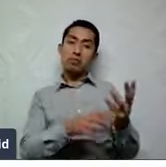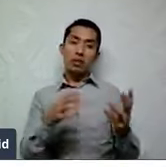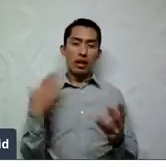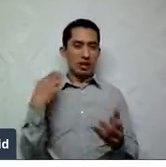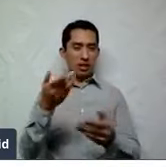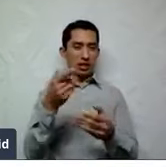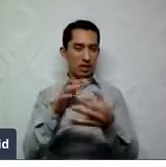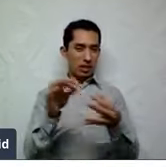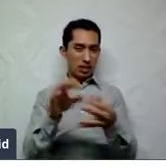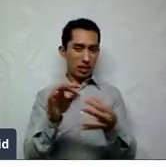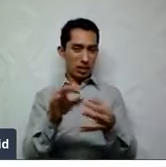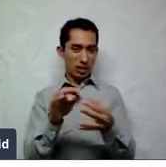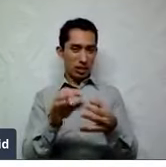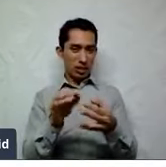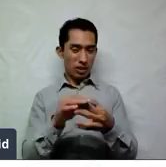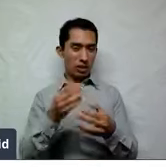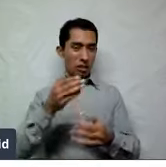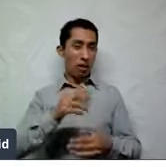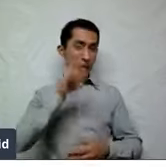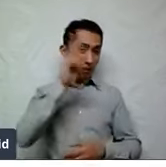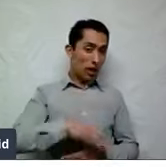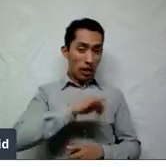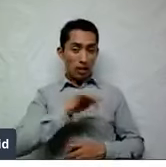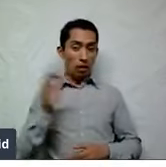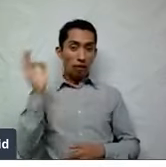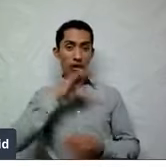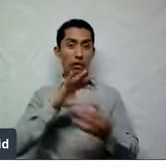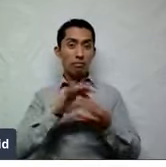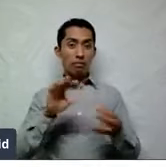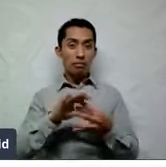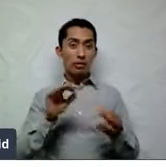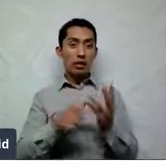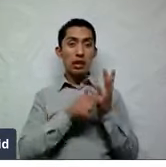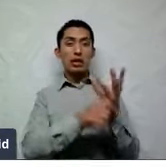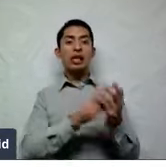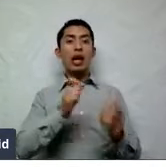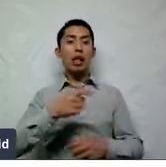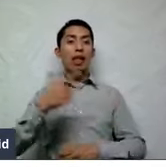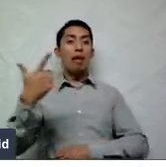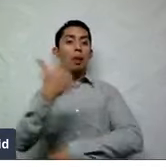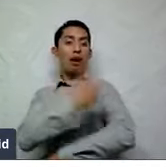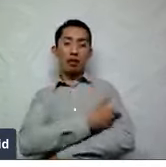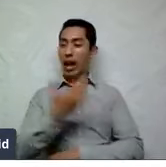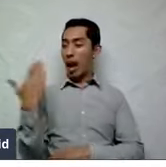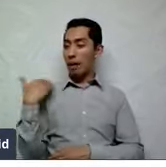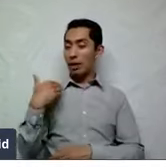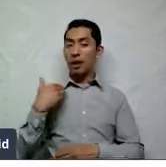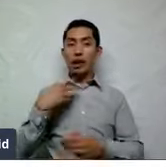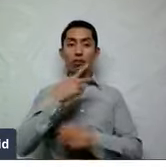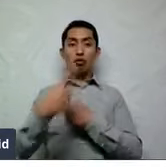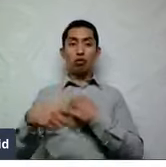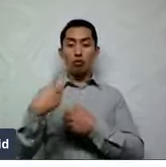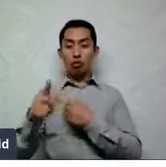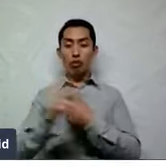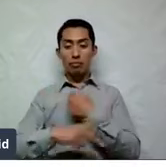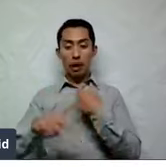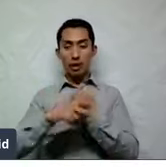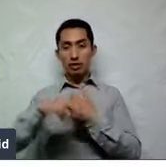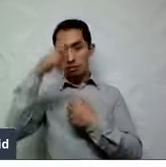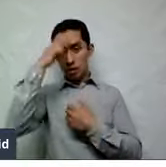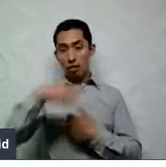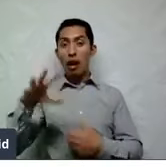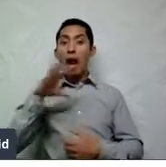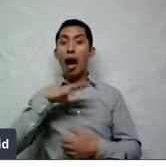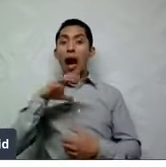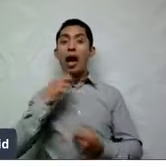lo mencionaba hace un momento, y bueno, no sabemos si es una fake news, sobre que las vacunas que entraron recientemente al país son apócrifas